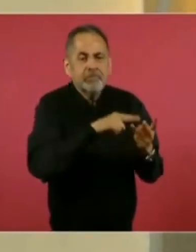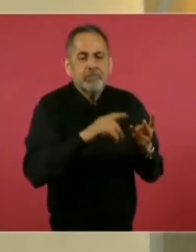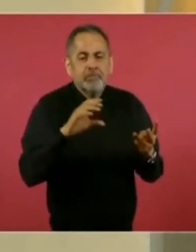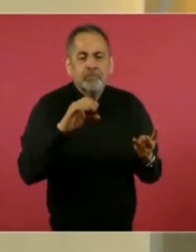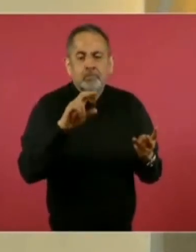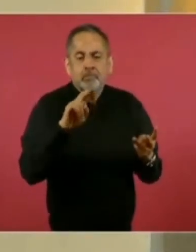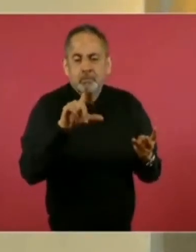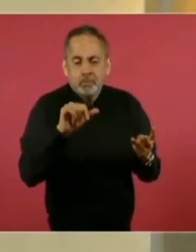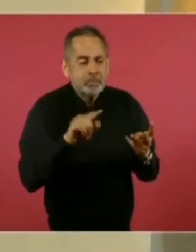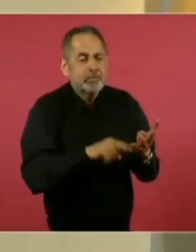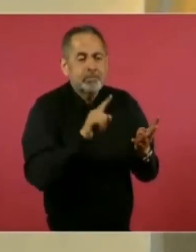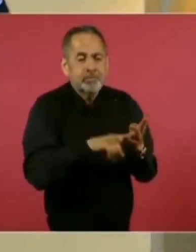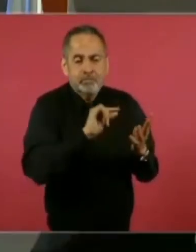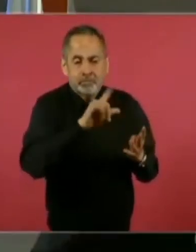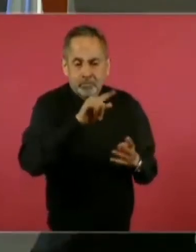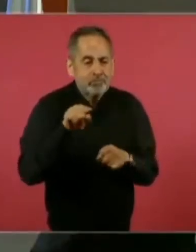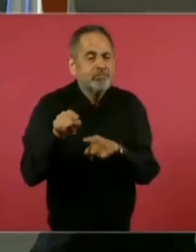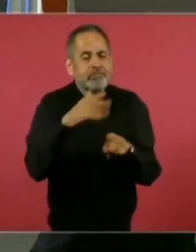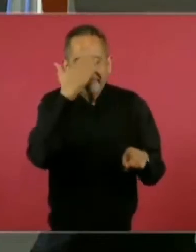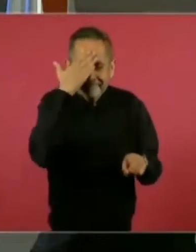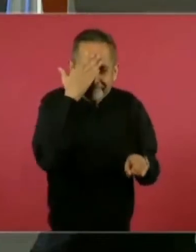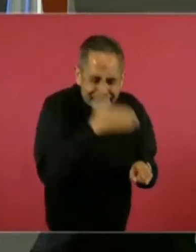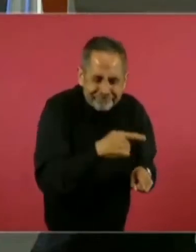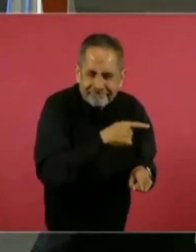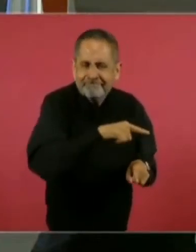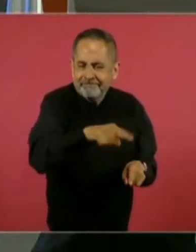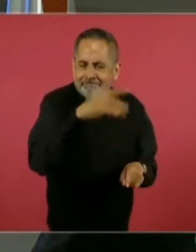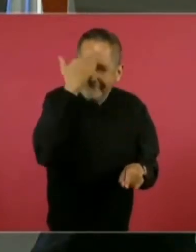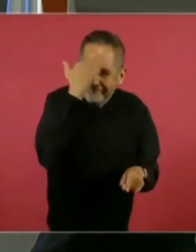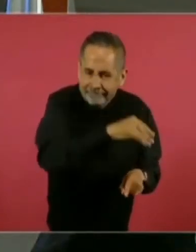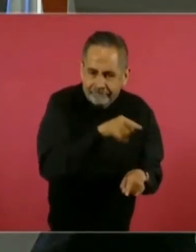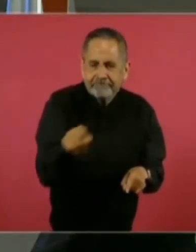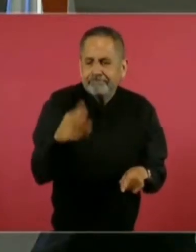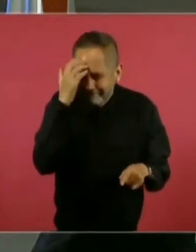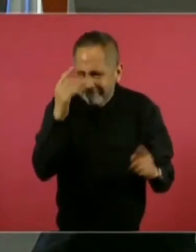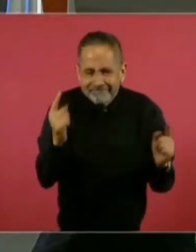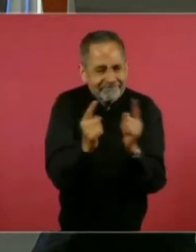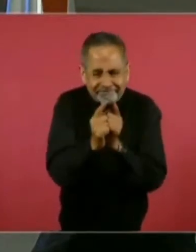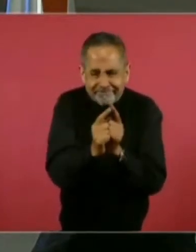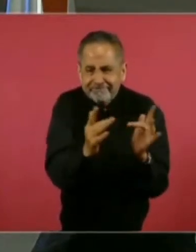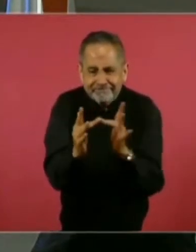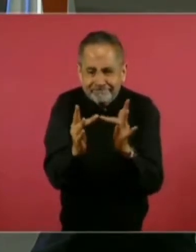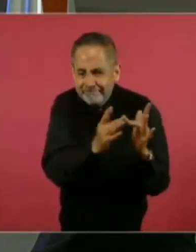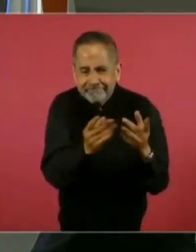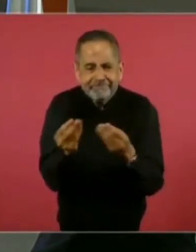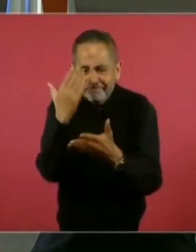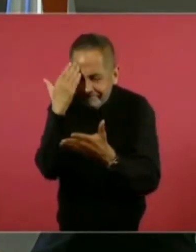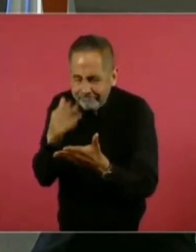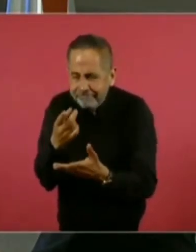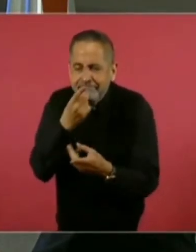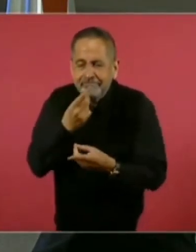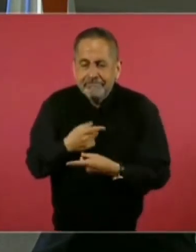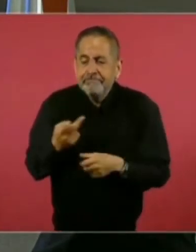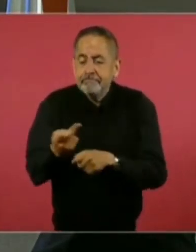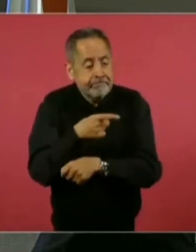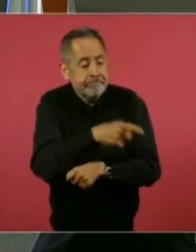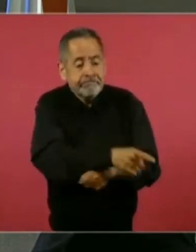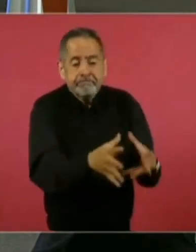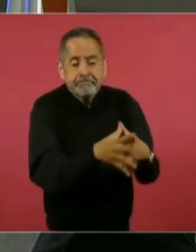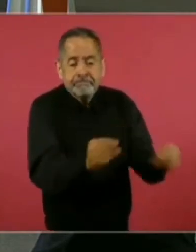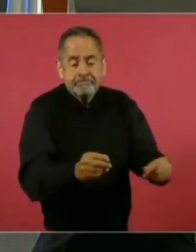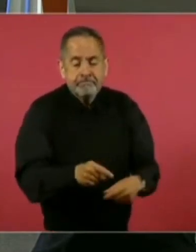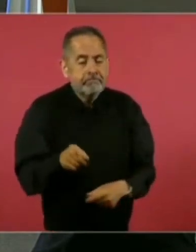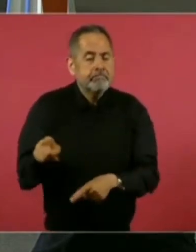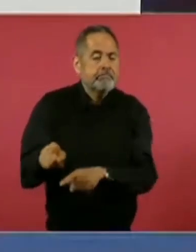de autoridades locales que saben de lo ocurrido o participaron en la desaparición de